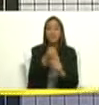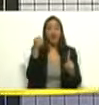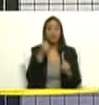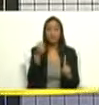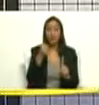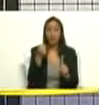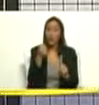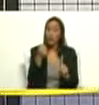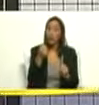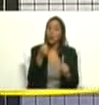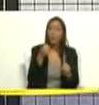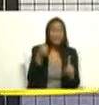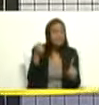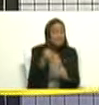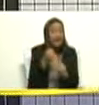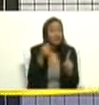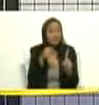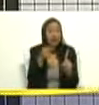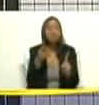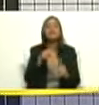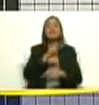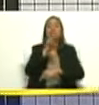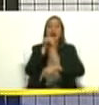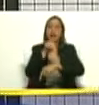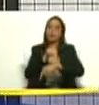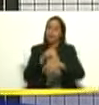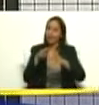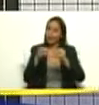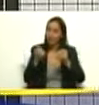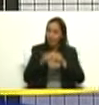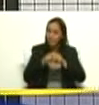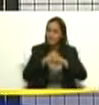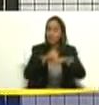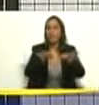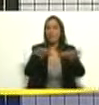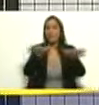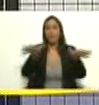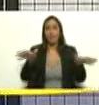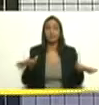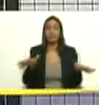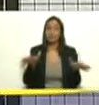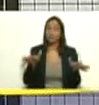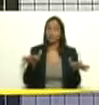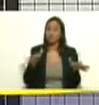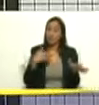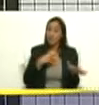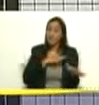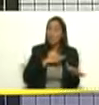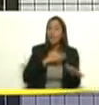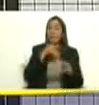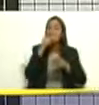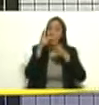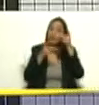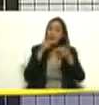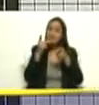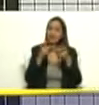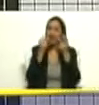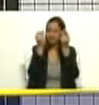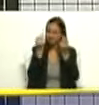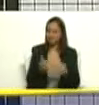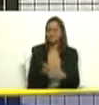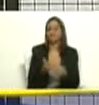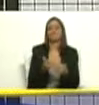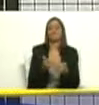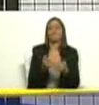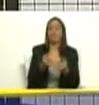impacto nacional que nuestra política nuestra acción y la protección del pueblo tenga